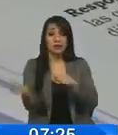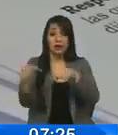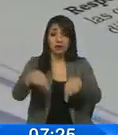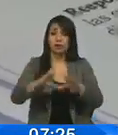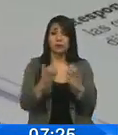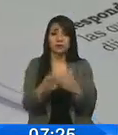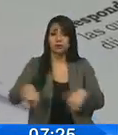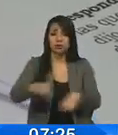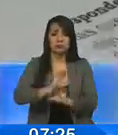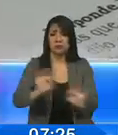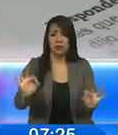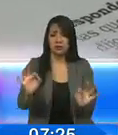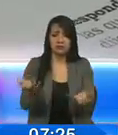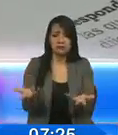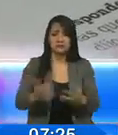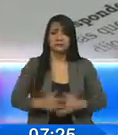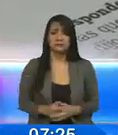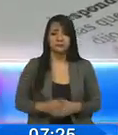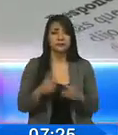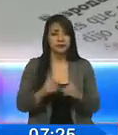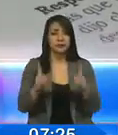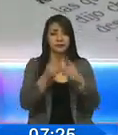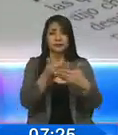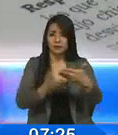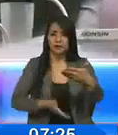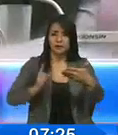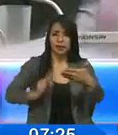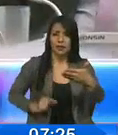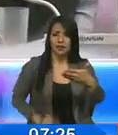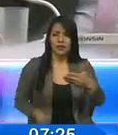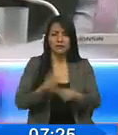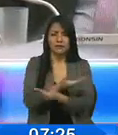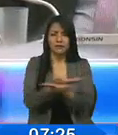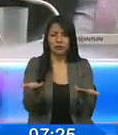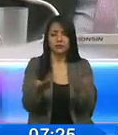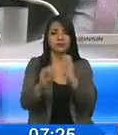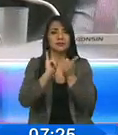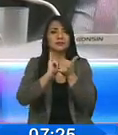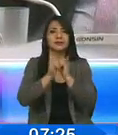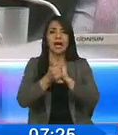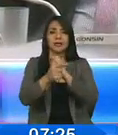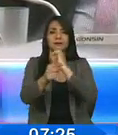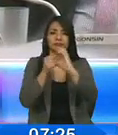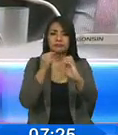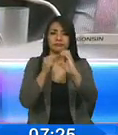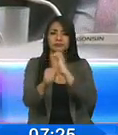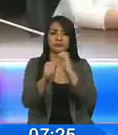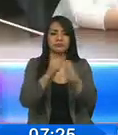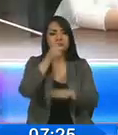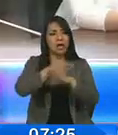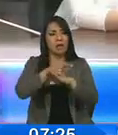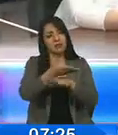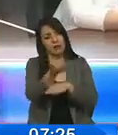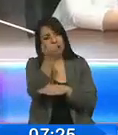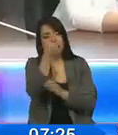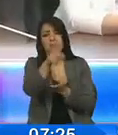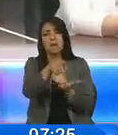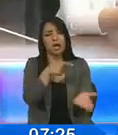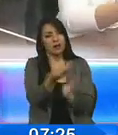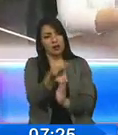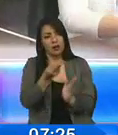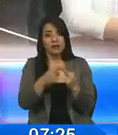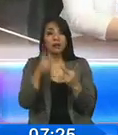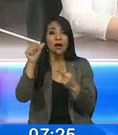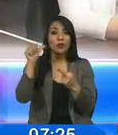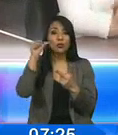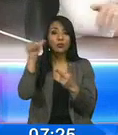En el informe se detallan las acusaciones en contra de Norma Vallejo, los chats mediante los cuales se comunicaba para exigir los pagos, además el audio en el